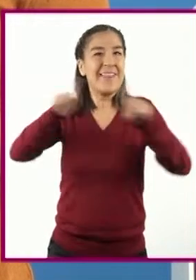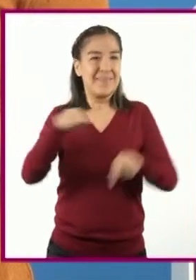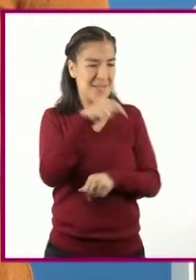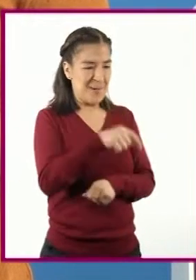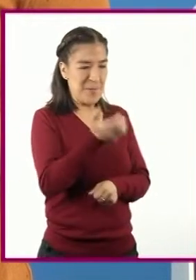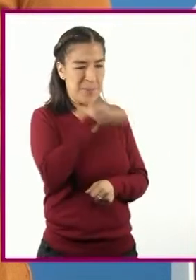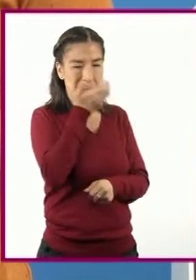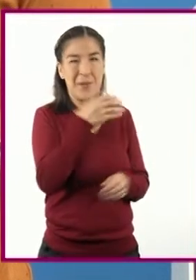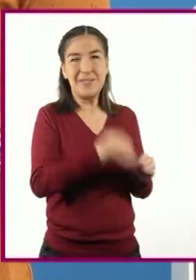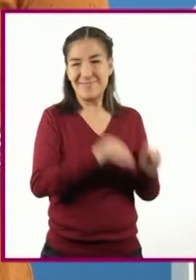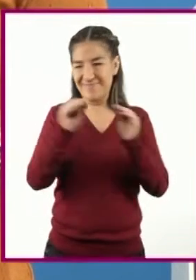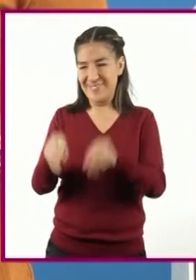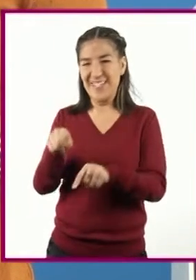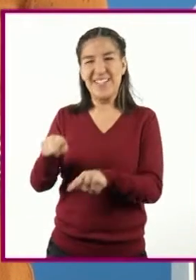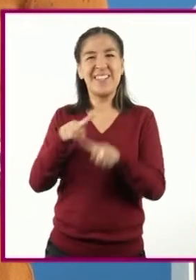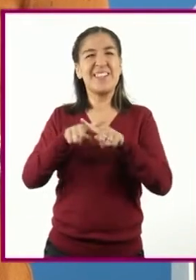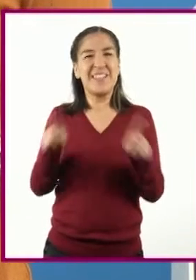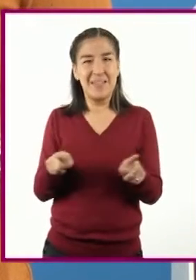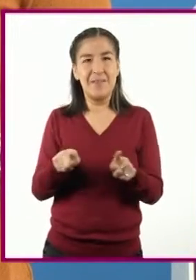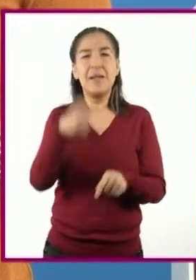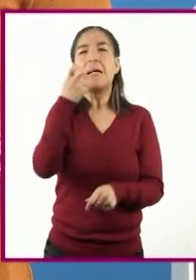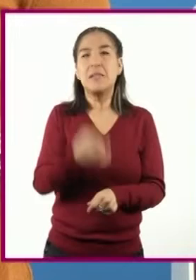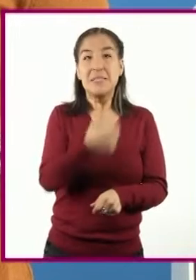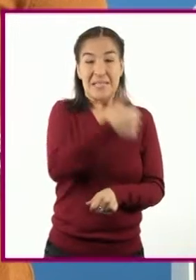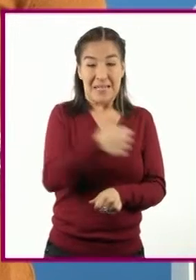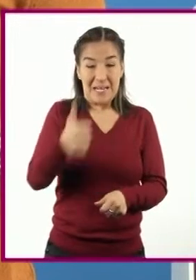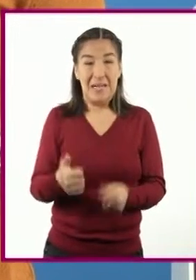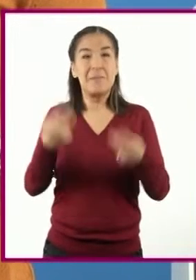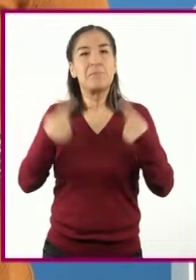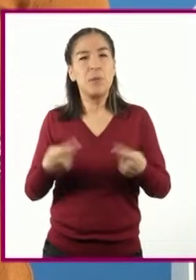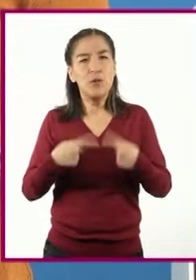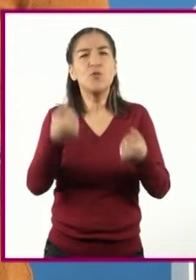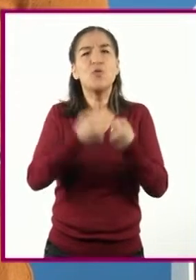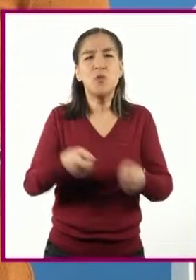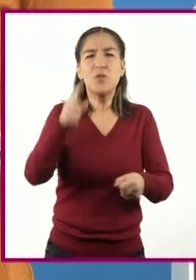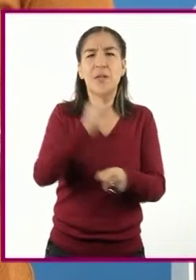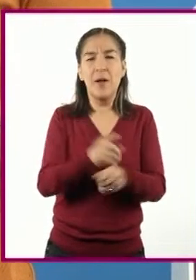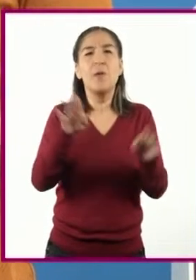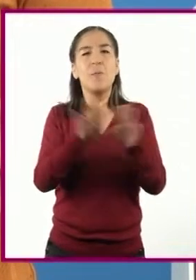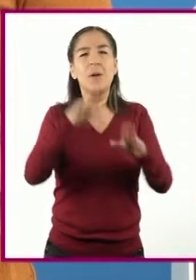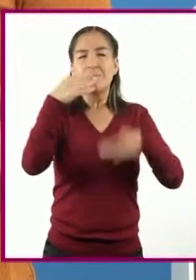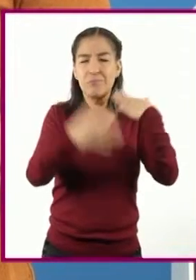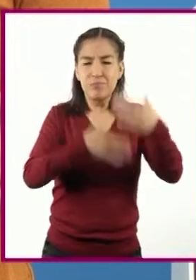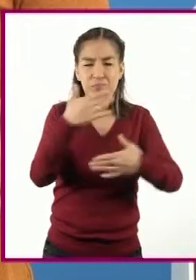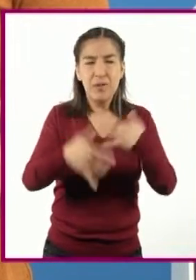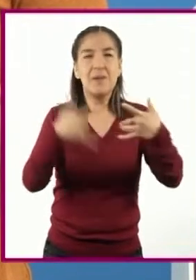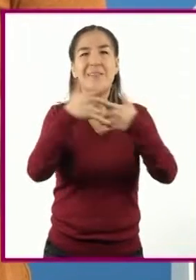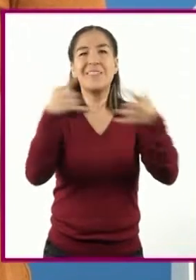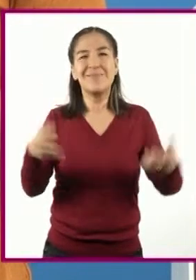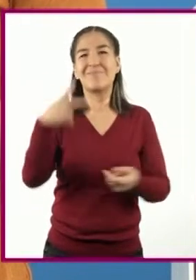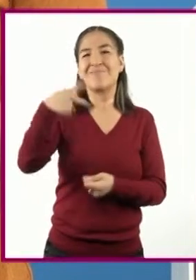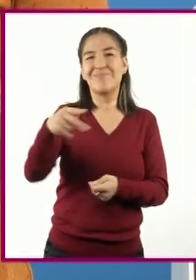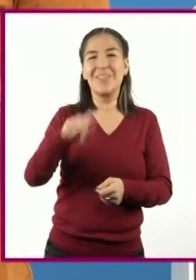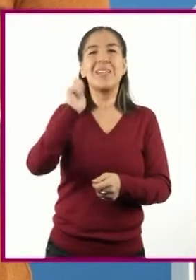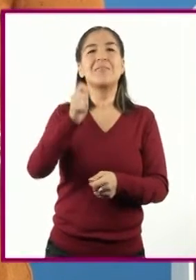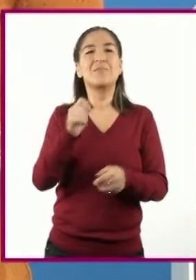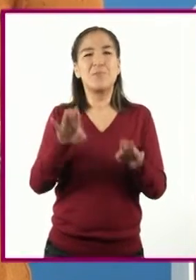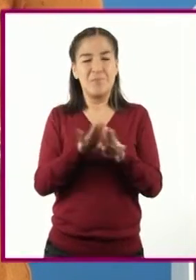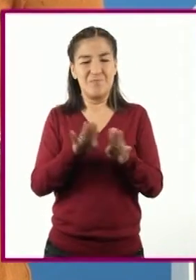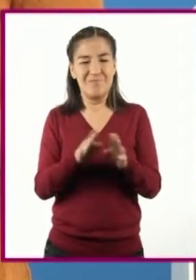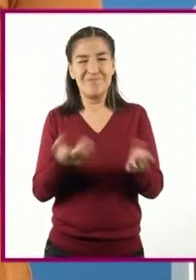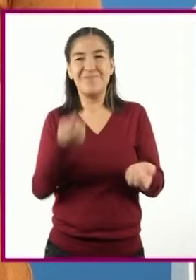conocido. Cada sociedad desarrolla a lo largo de la historia expresiones culturales que